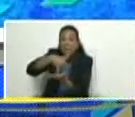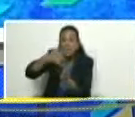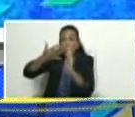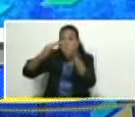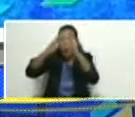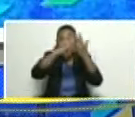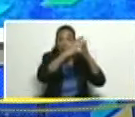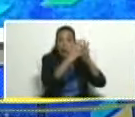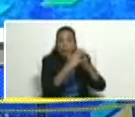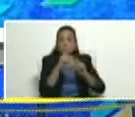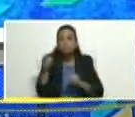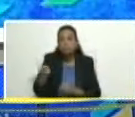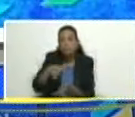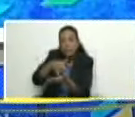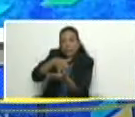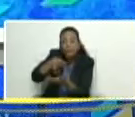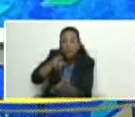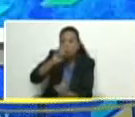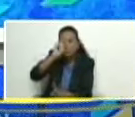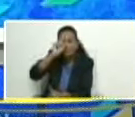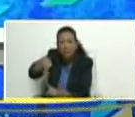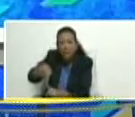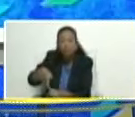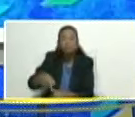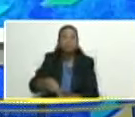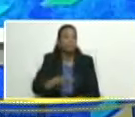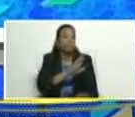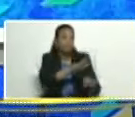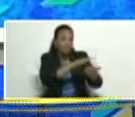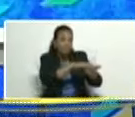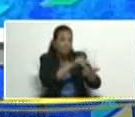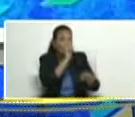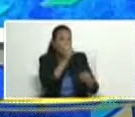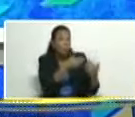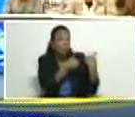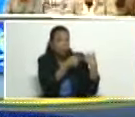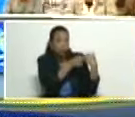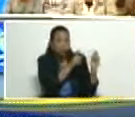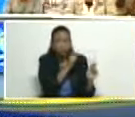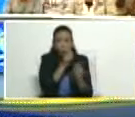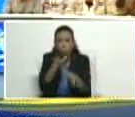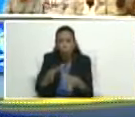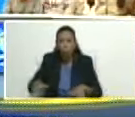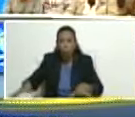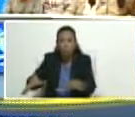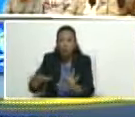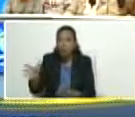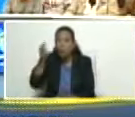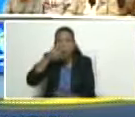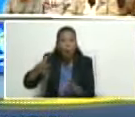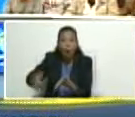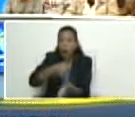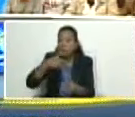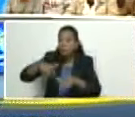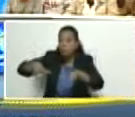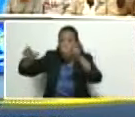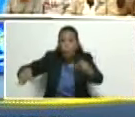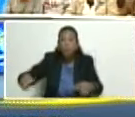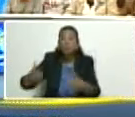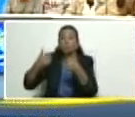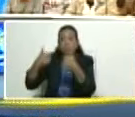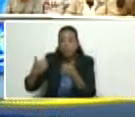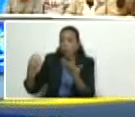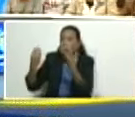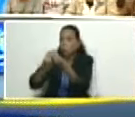país. De inmediato, almirante Ceballos, con el pueblo todo, sin el pueblo nada, con el pueblo